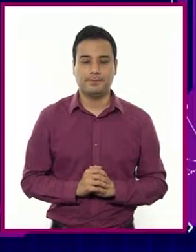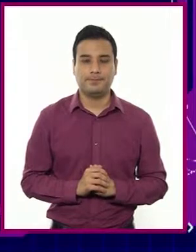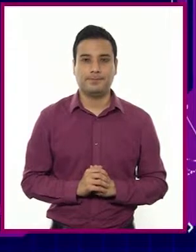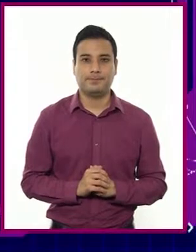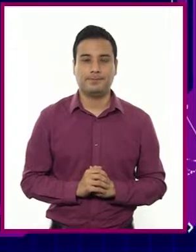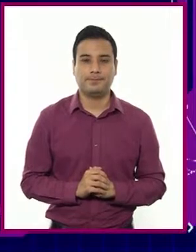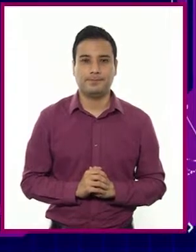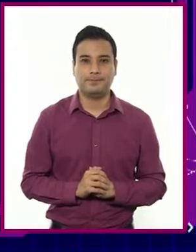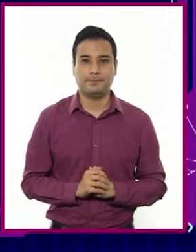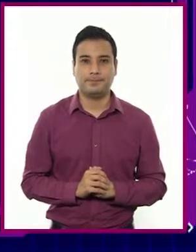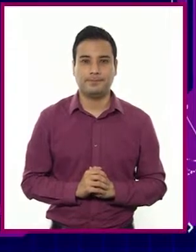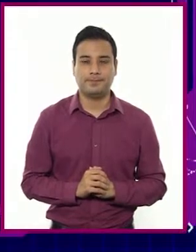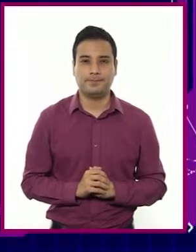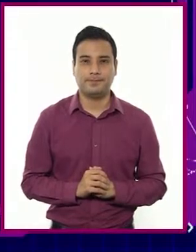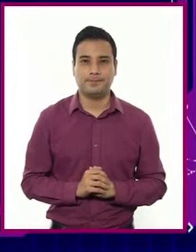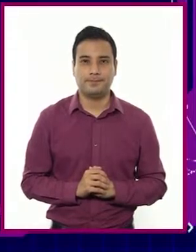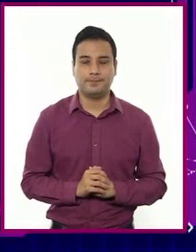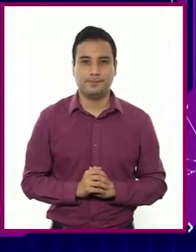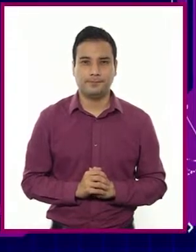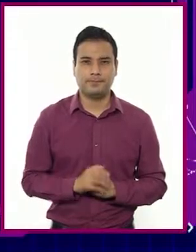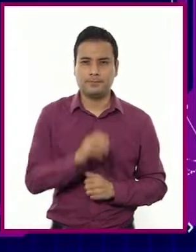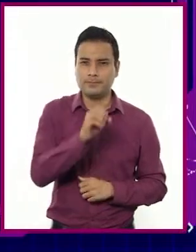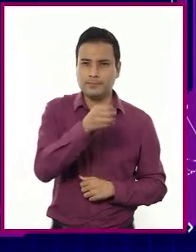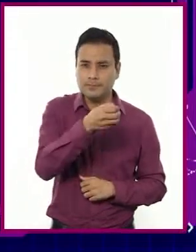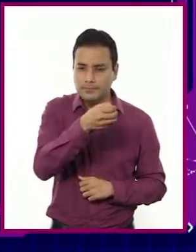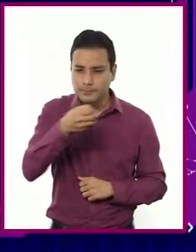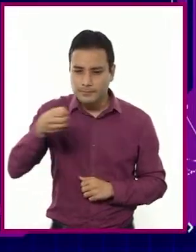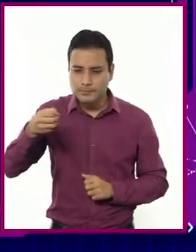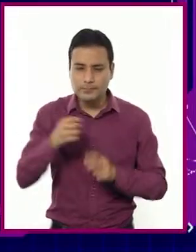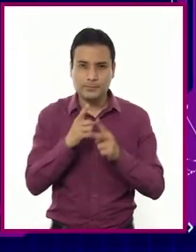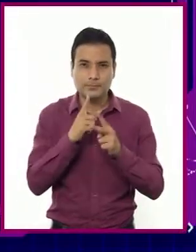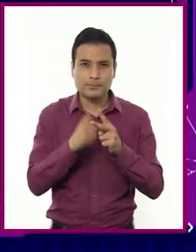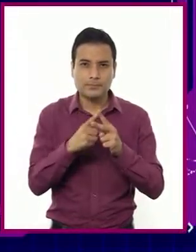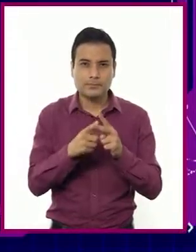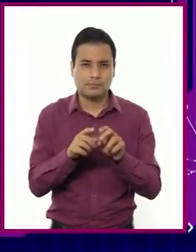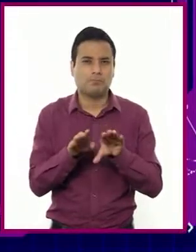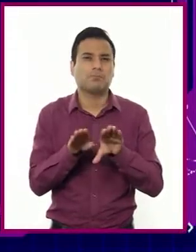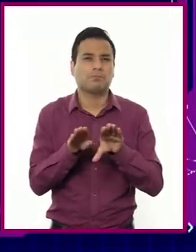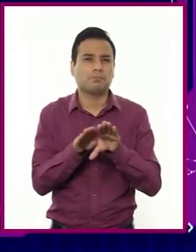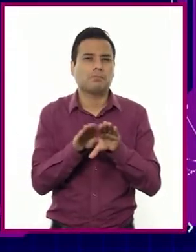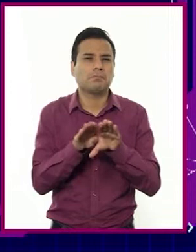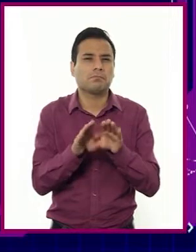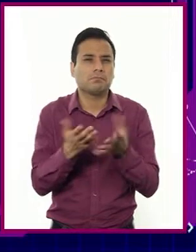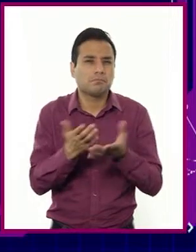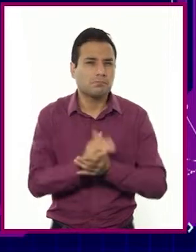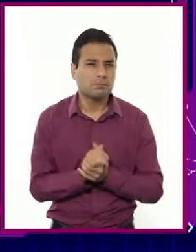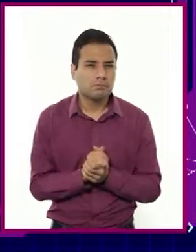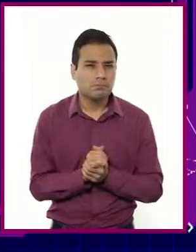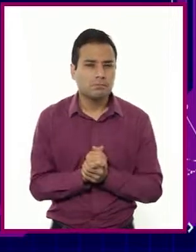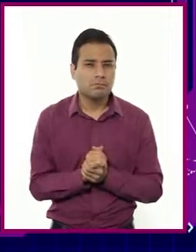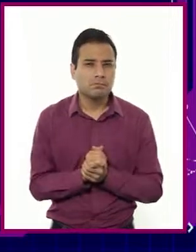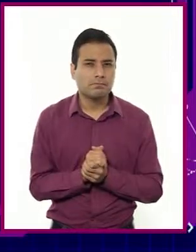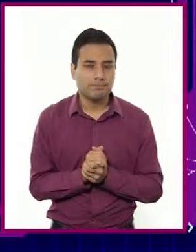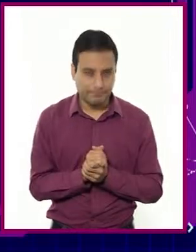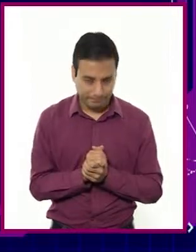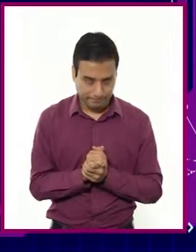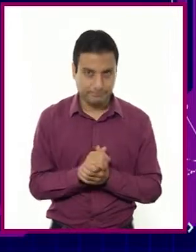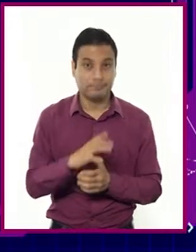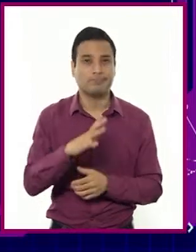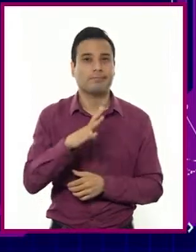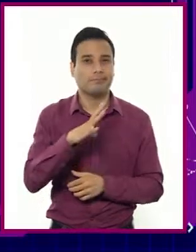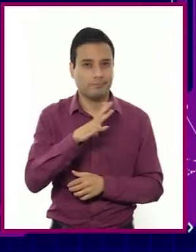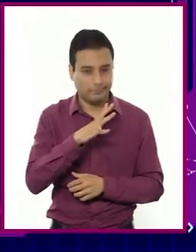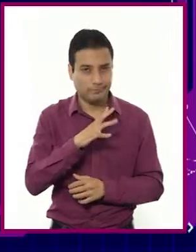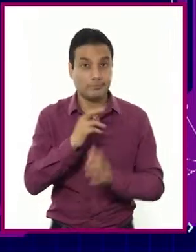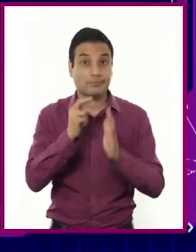negativo. La jerarquía de operaciones, como su nombre lo indica, nos da el orden de los pasos a